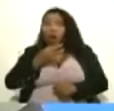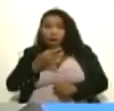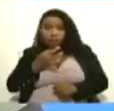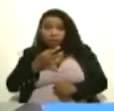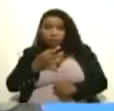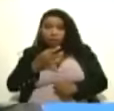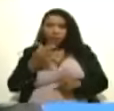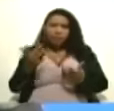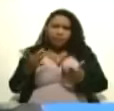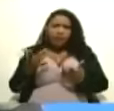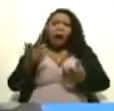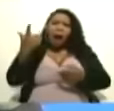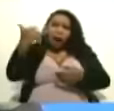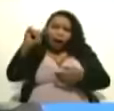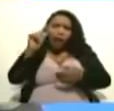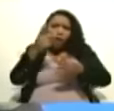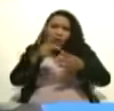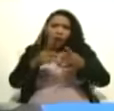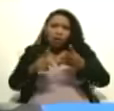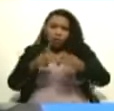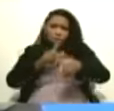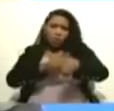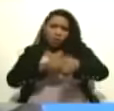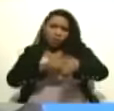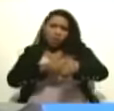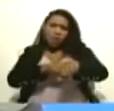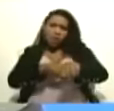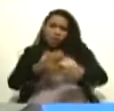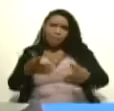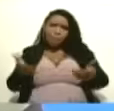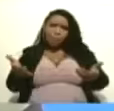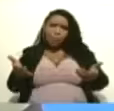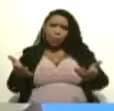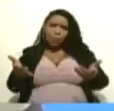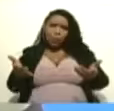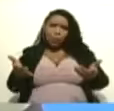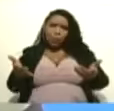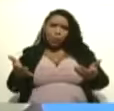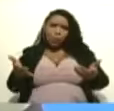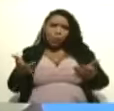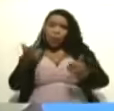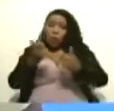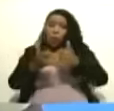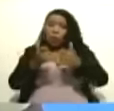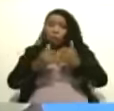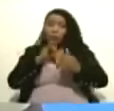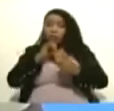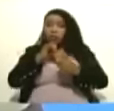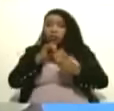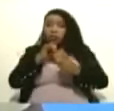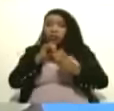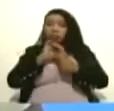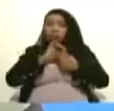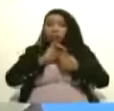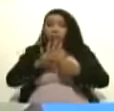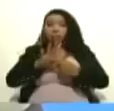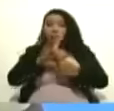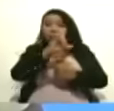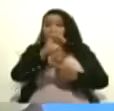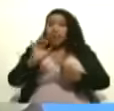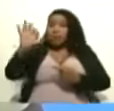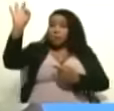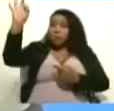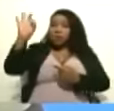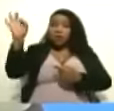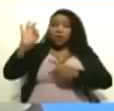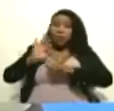tiene una pequeña variación me explico el dato último fuerte cuando se transmite el 100%